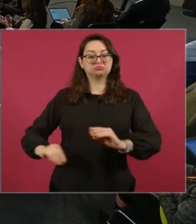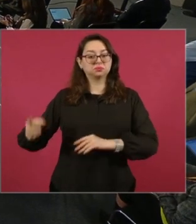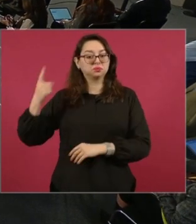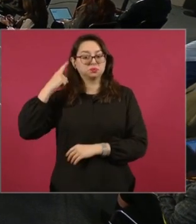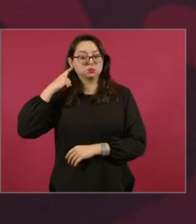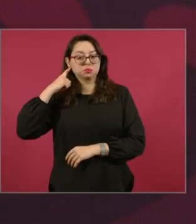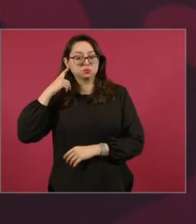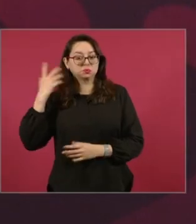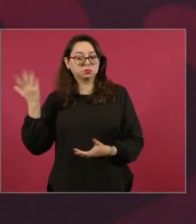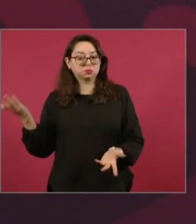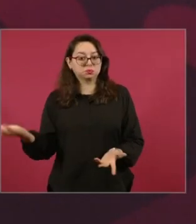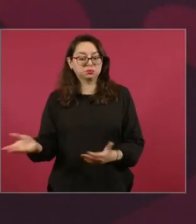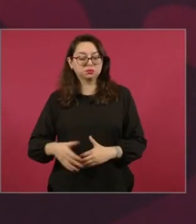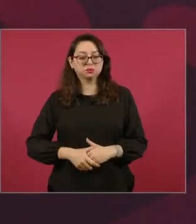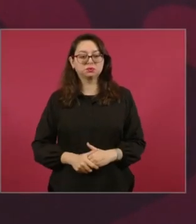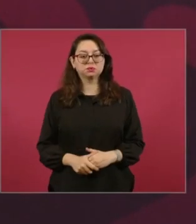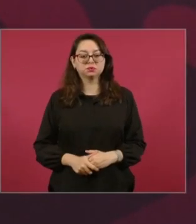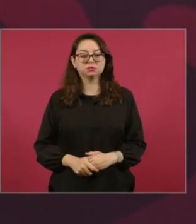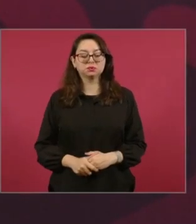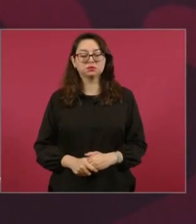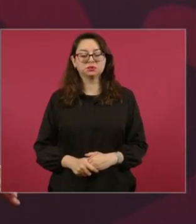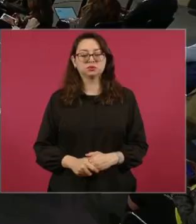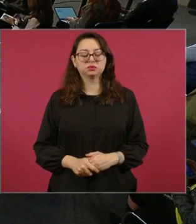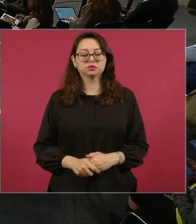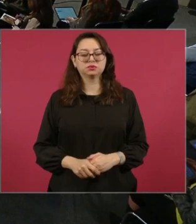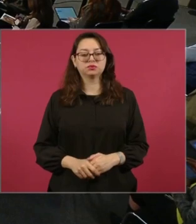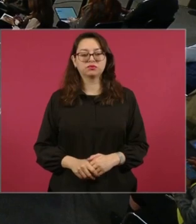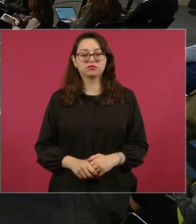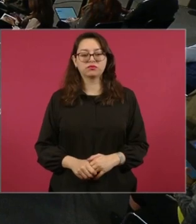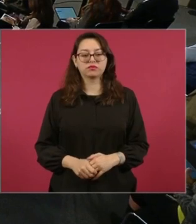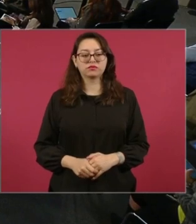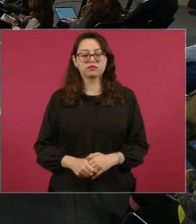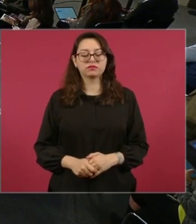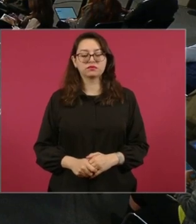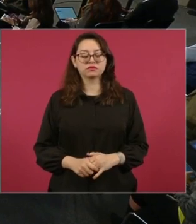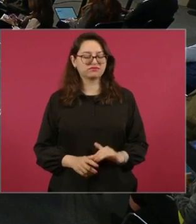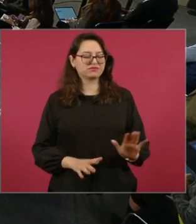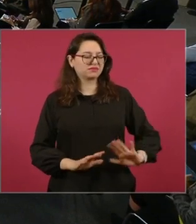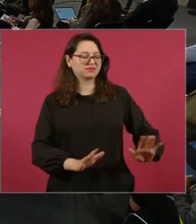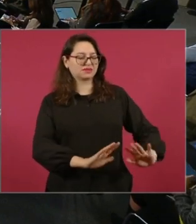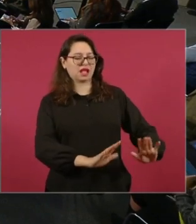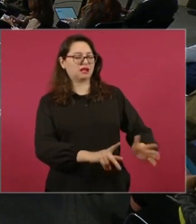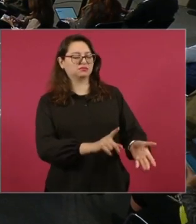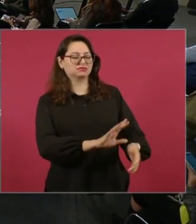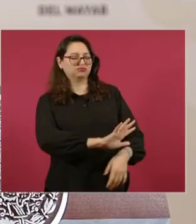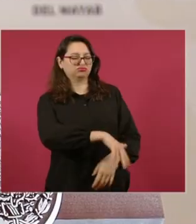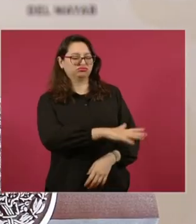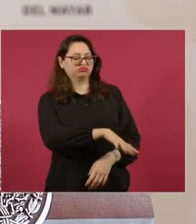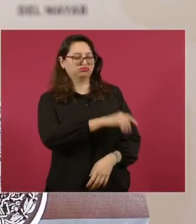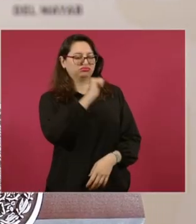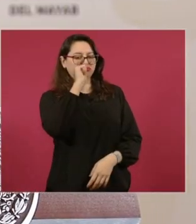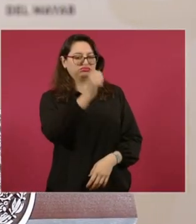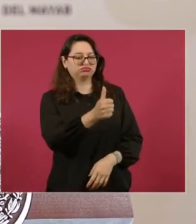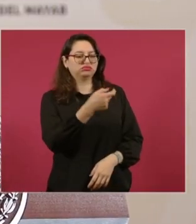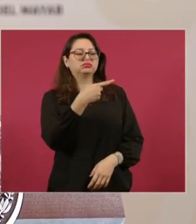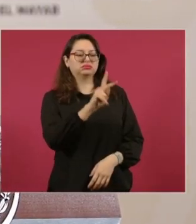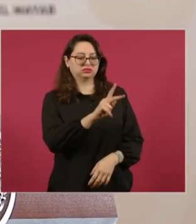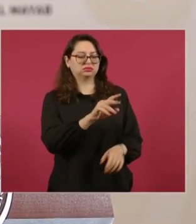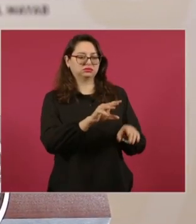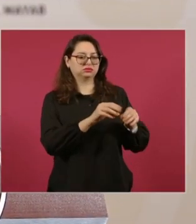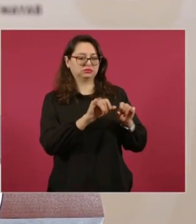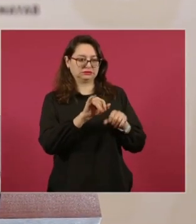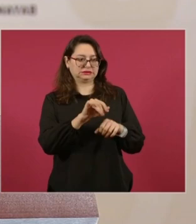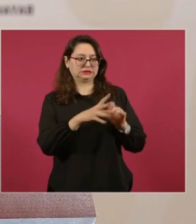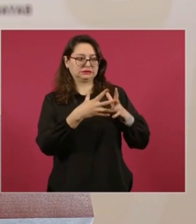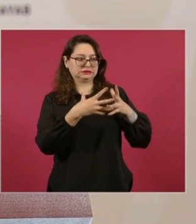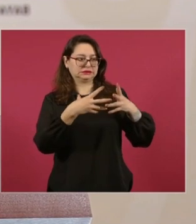no nos metamos ya. Ya, ya déjame. La última pregunta. Pero sí hubieron personalidades.